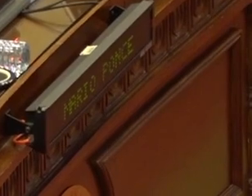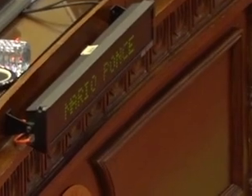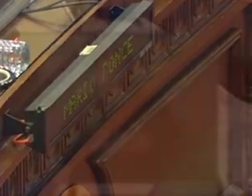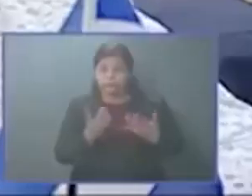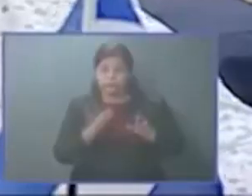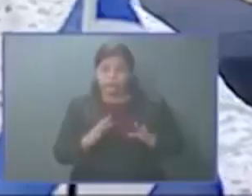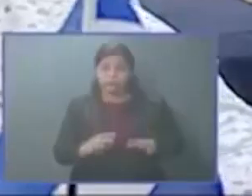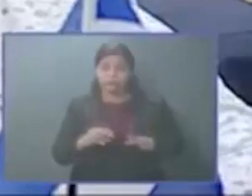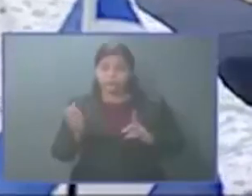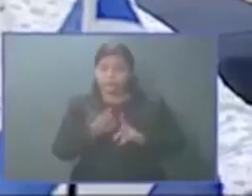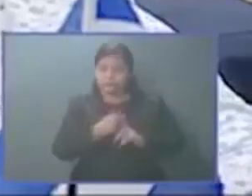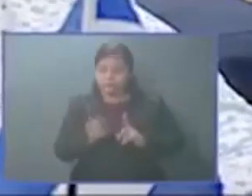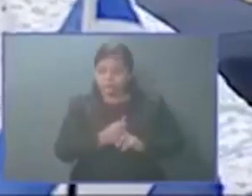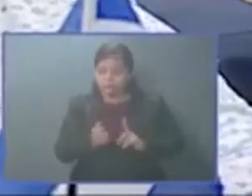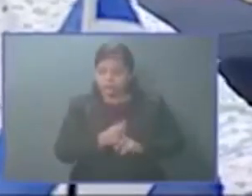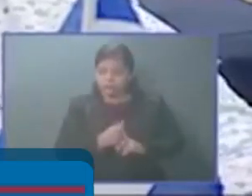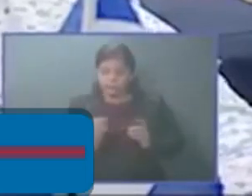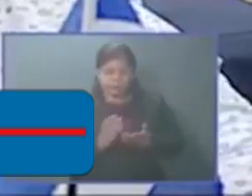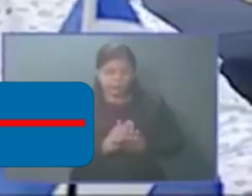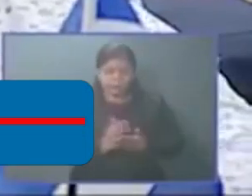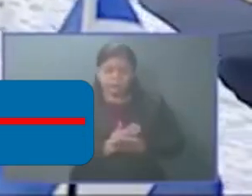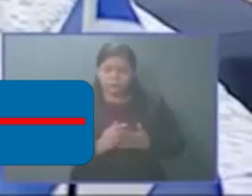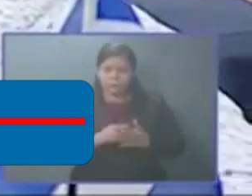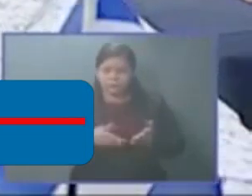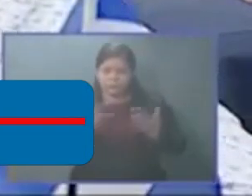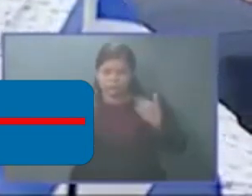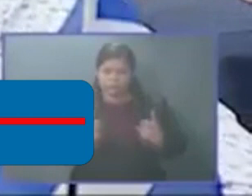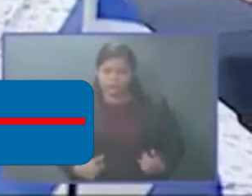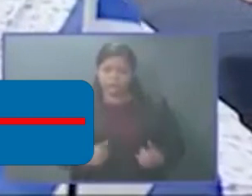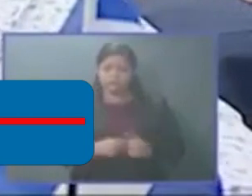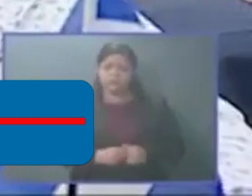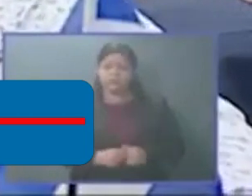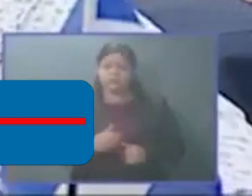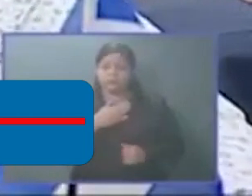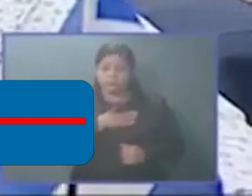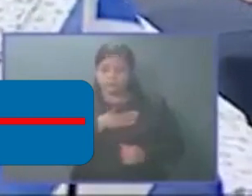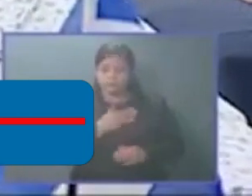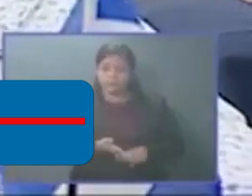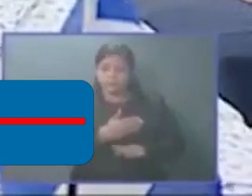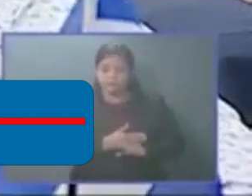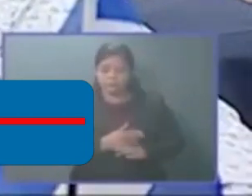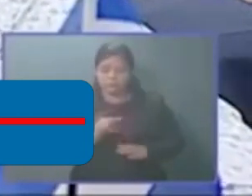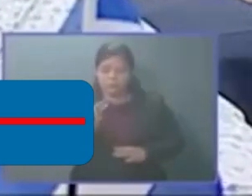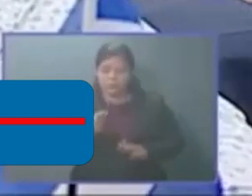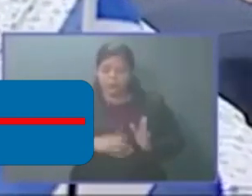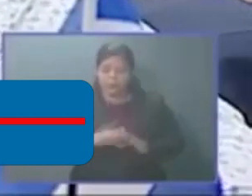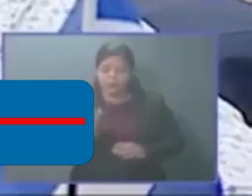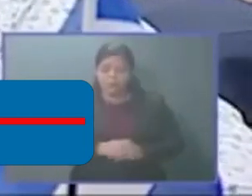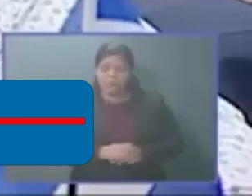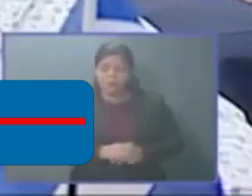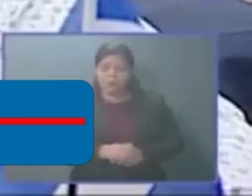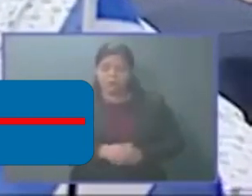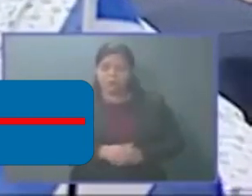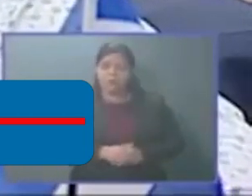Azul. Ni violaciones a los derechos humanos. Yo autoricé la entrada al Salón